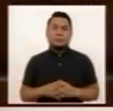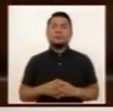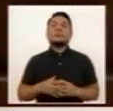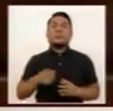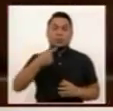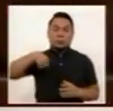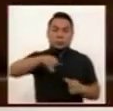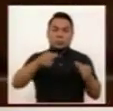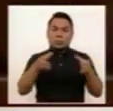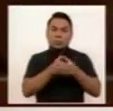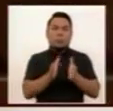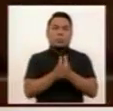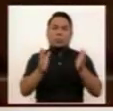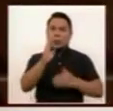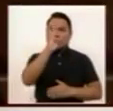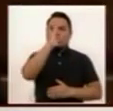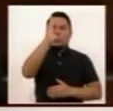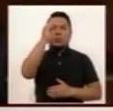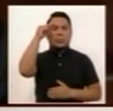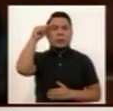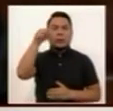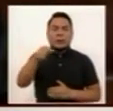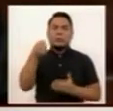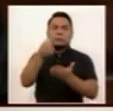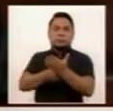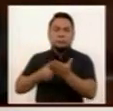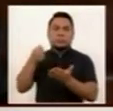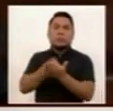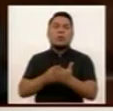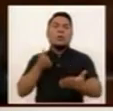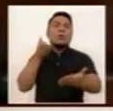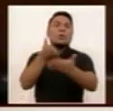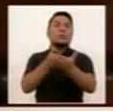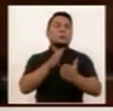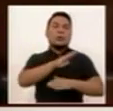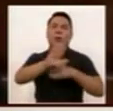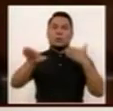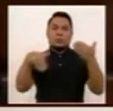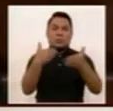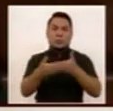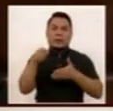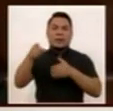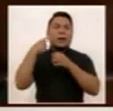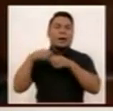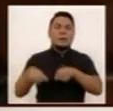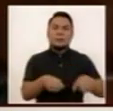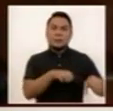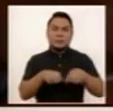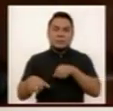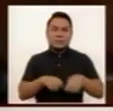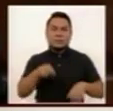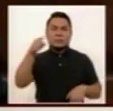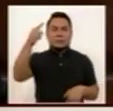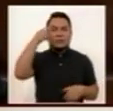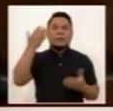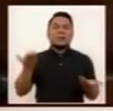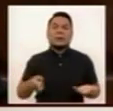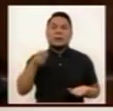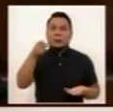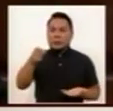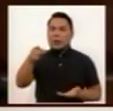Seremos muy firmes en el combate contra todas aquellas acciones que estén reñidas con la